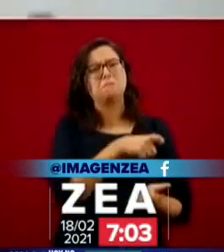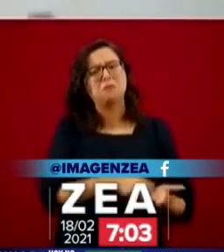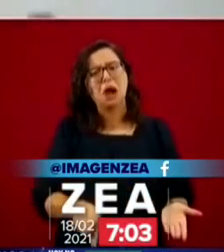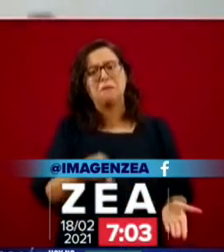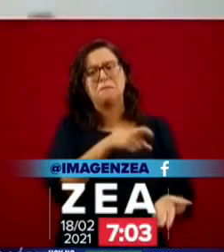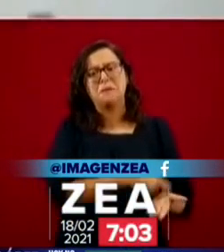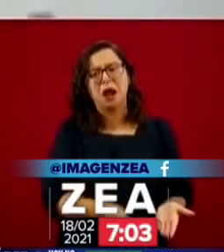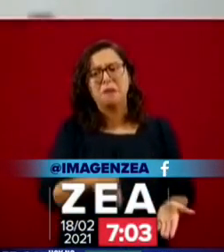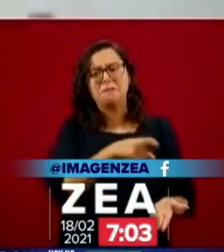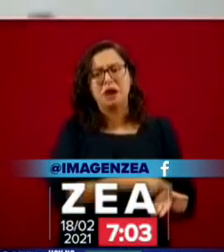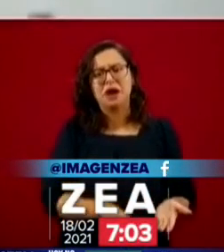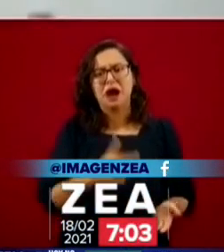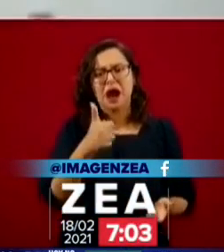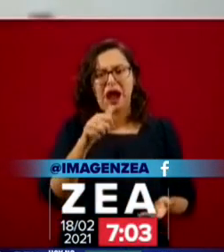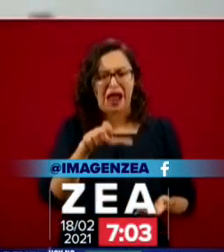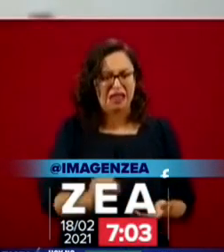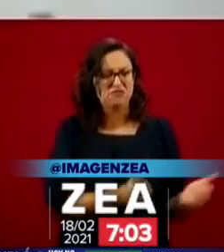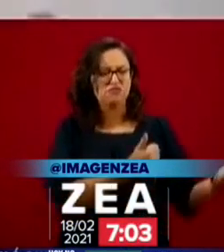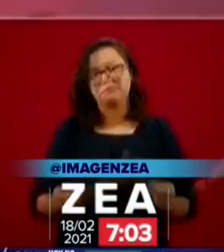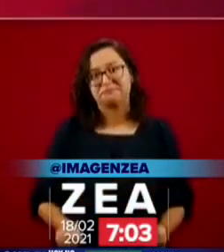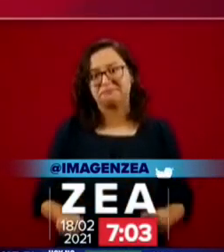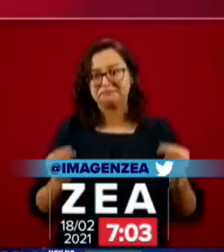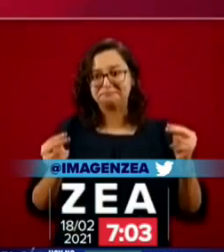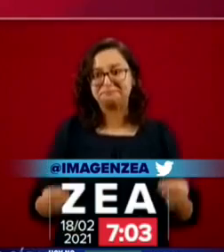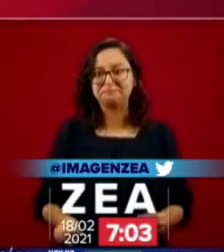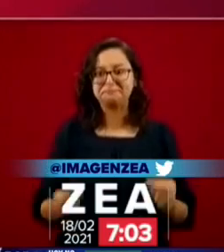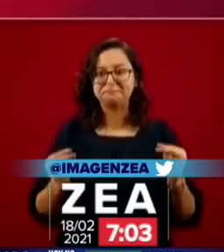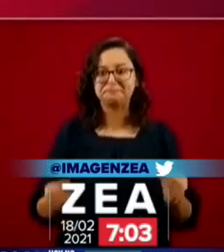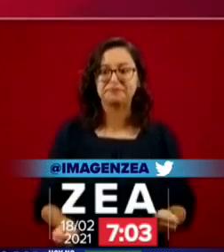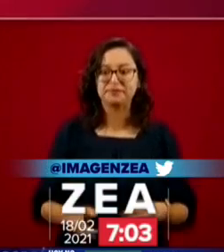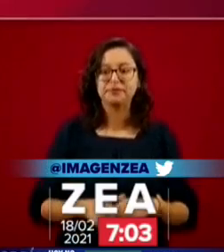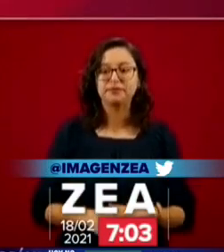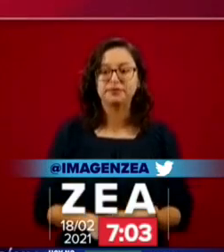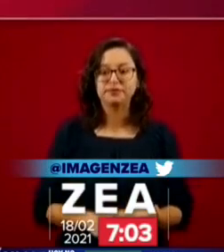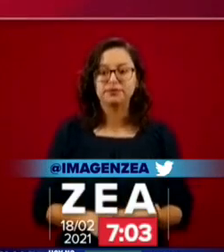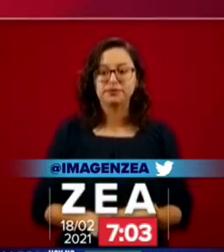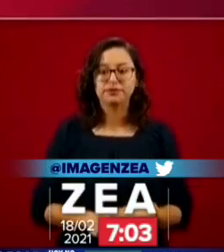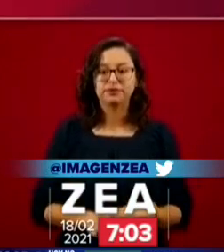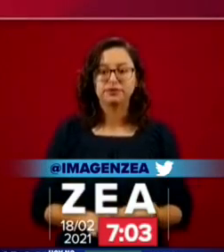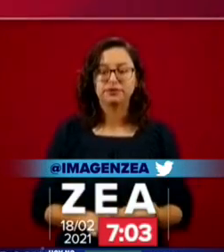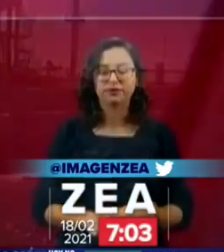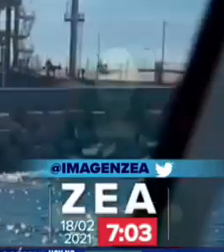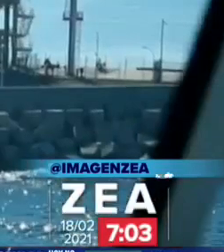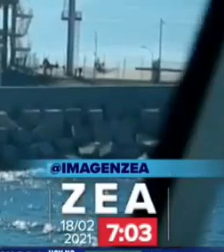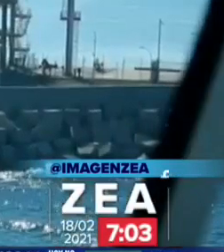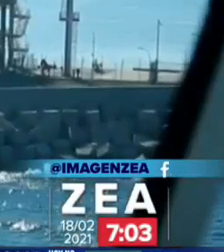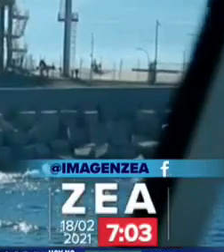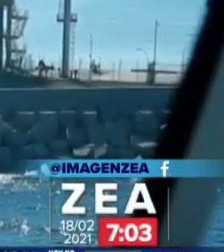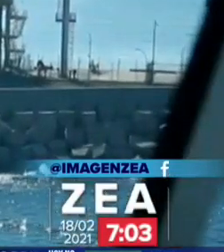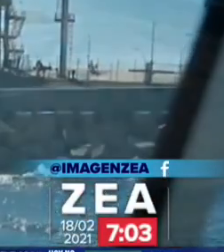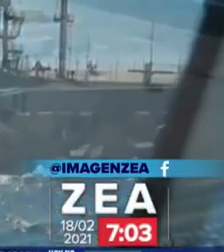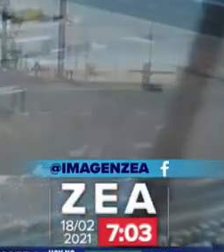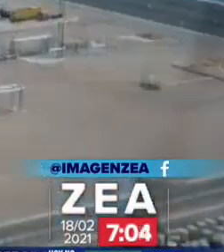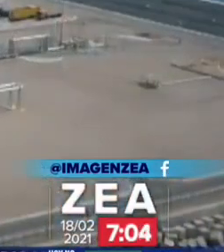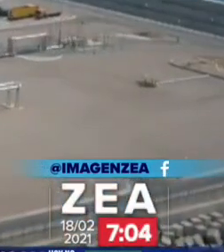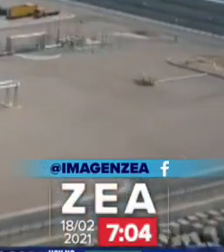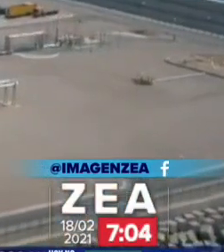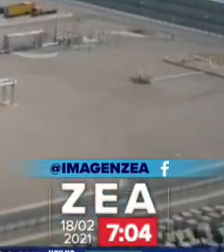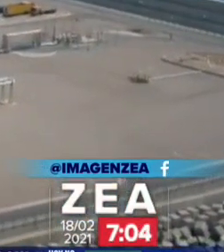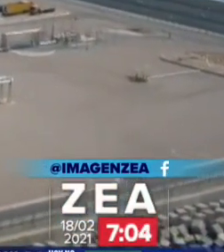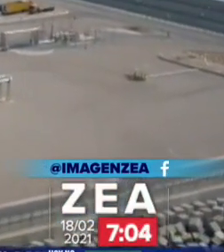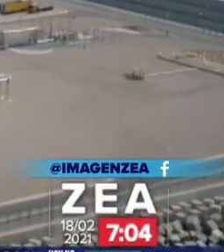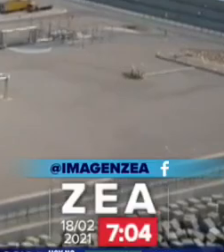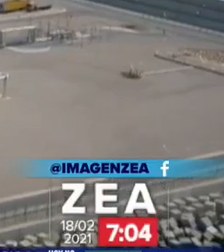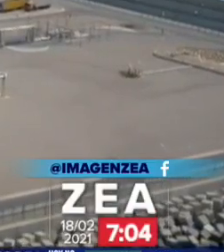reforzó la generación de energía eléctrica en plantas de carbón y combustóleo para reponer el servicio. Pero, ¿qué pasó con todo el gas que había en